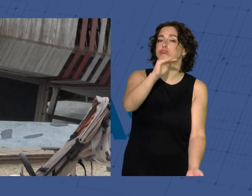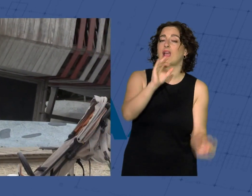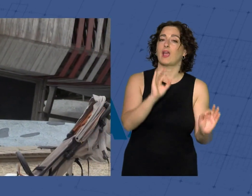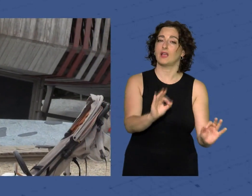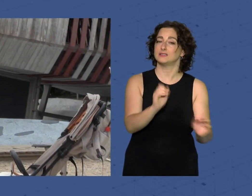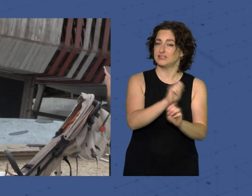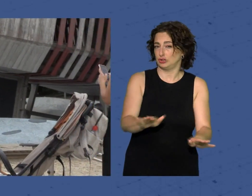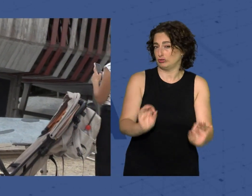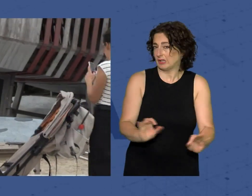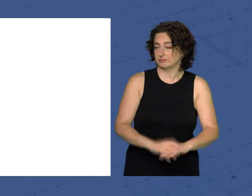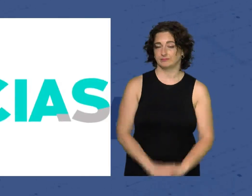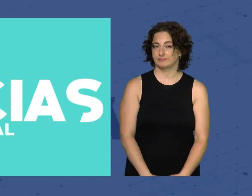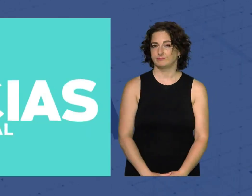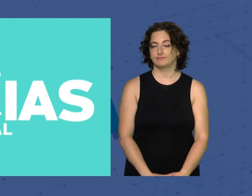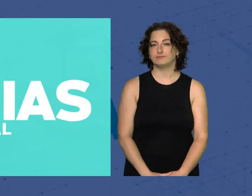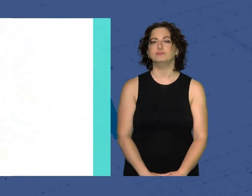niños que son.